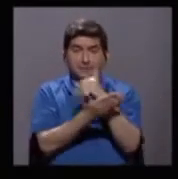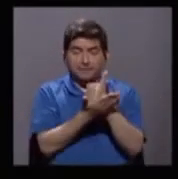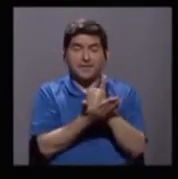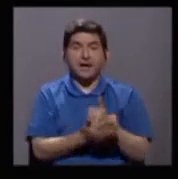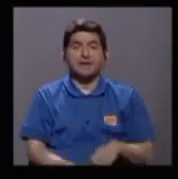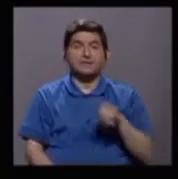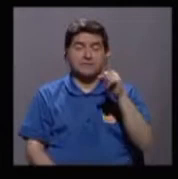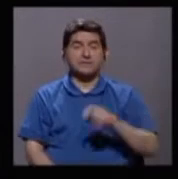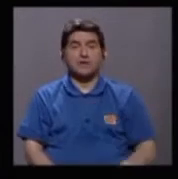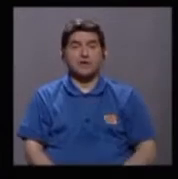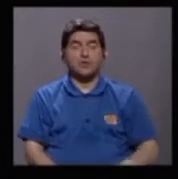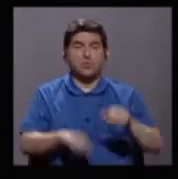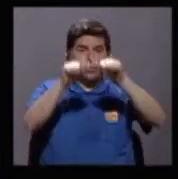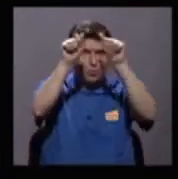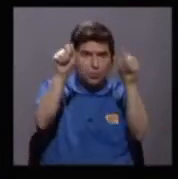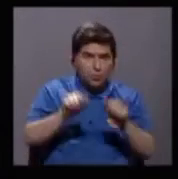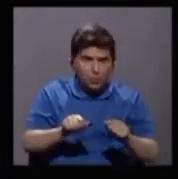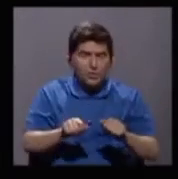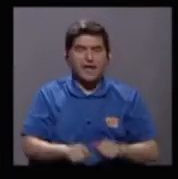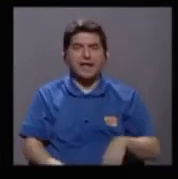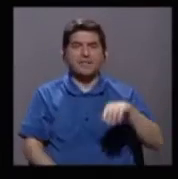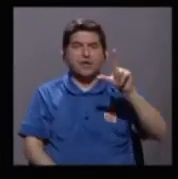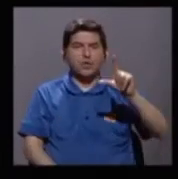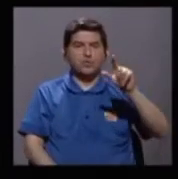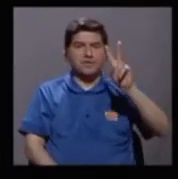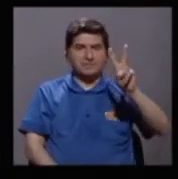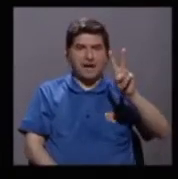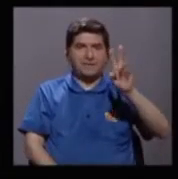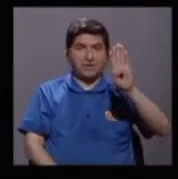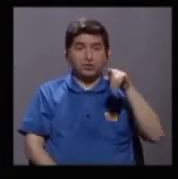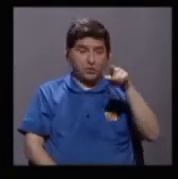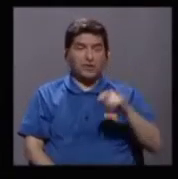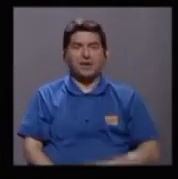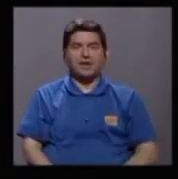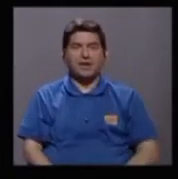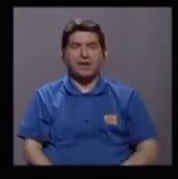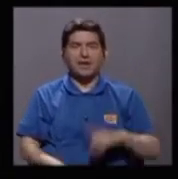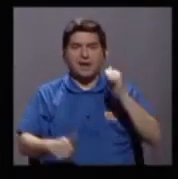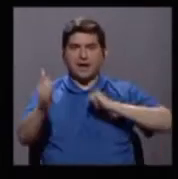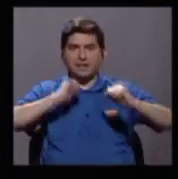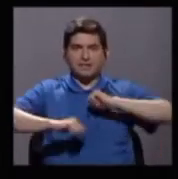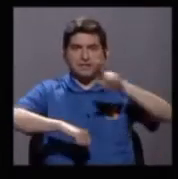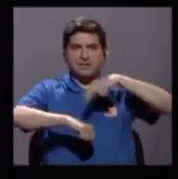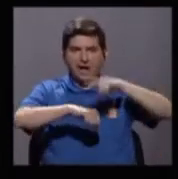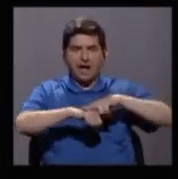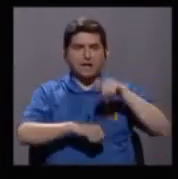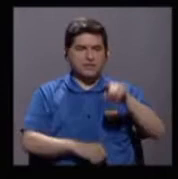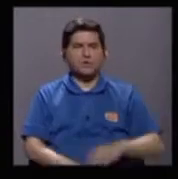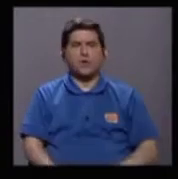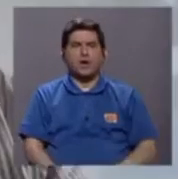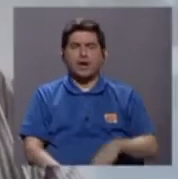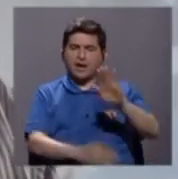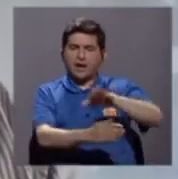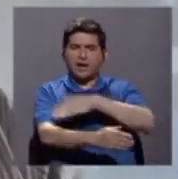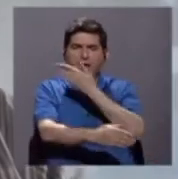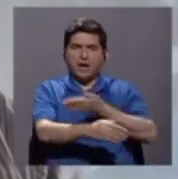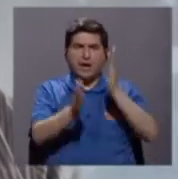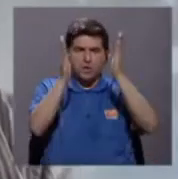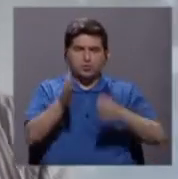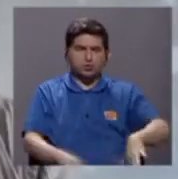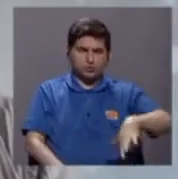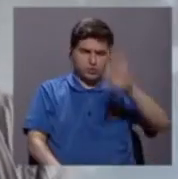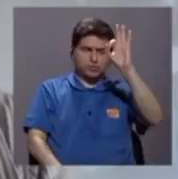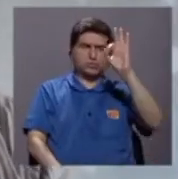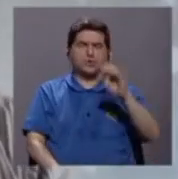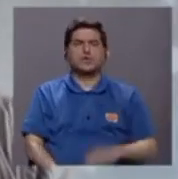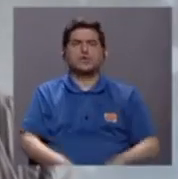hay una estatua de Beethoven en el Teatro Nacional. Es uno, Así ese es. fue el compositor que fue seleccionado